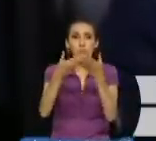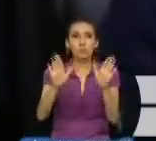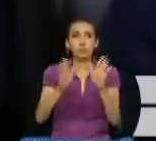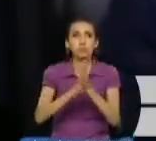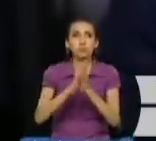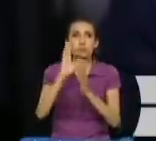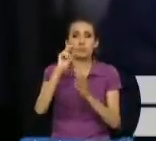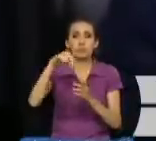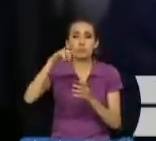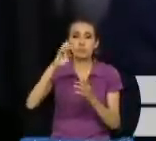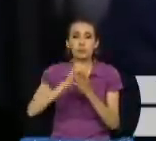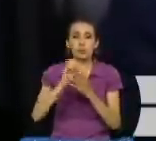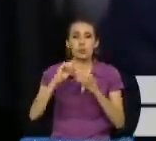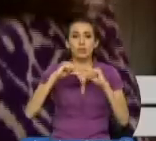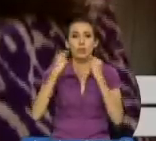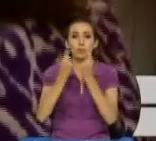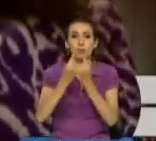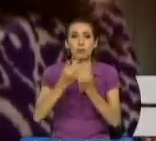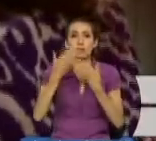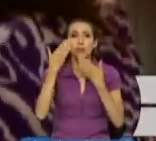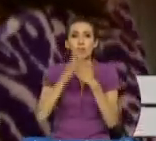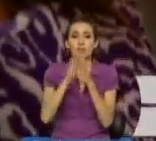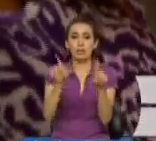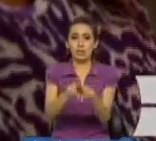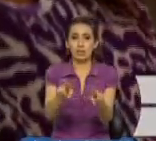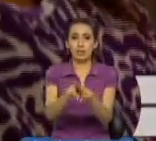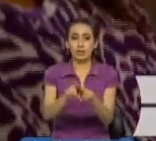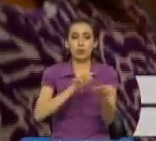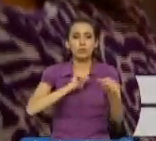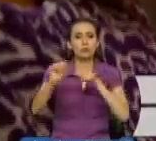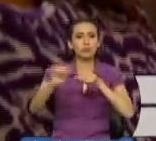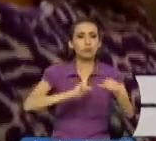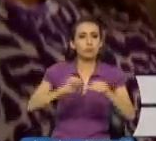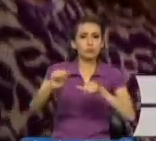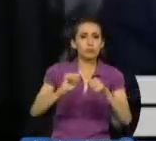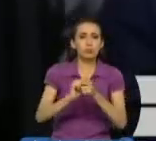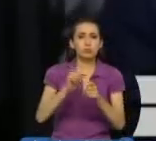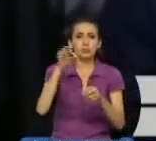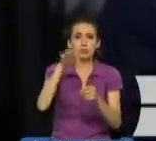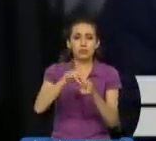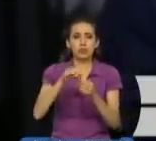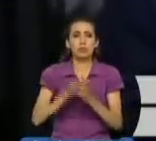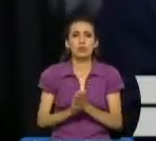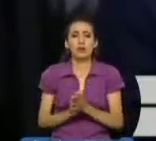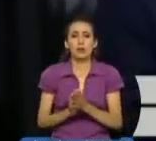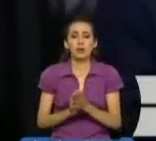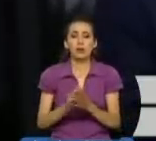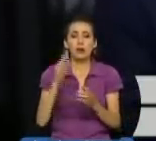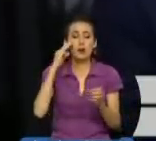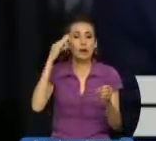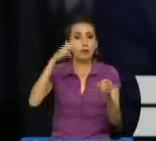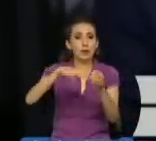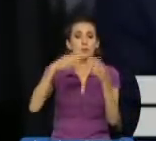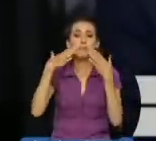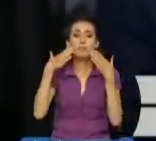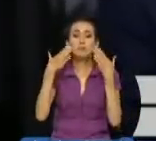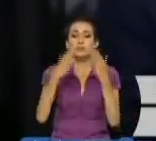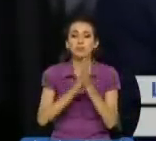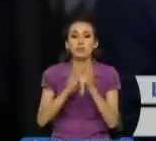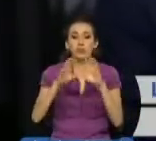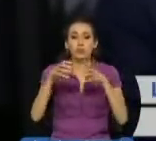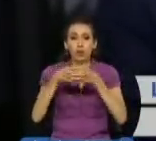organizaciones políticas y sociedad civil así como la agilidad Durante los escrutinios la misión observó que el Consejo Nacional